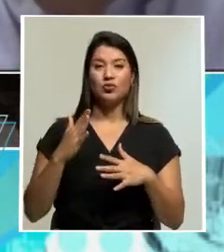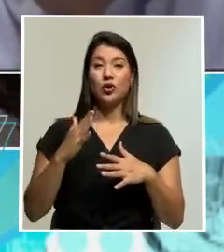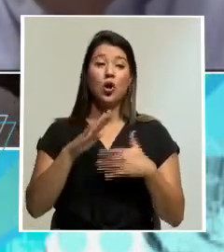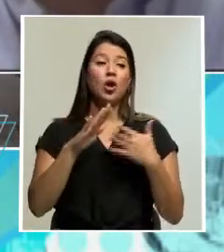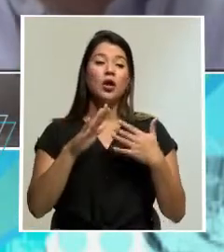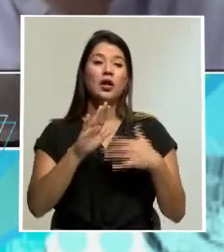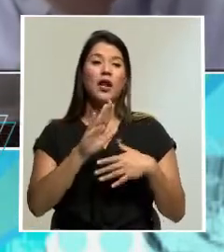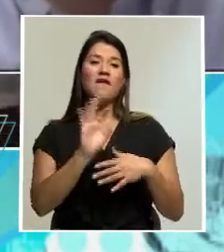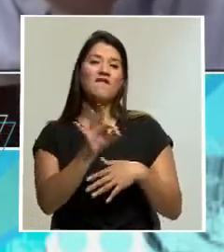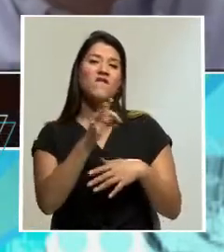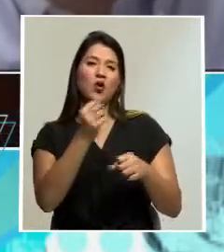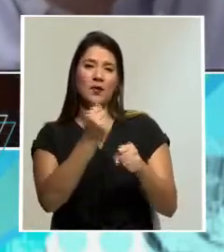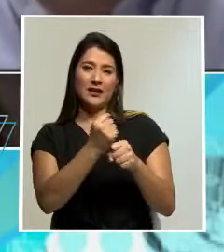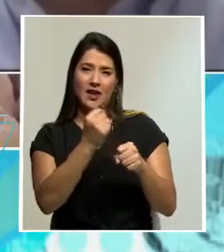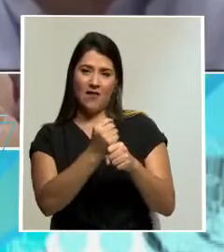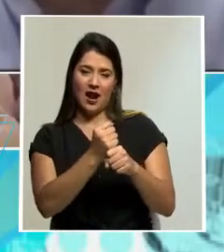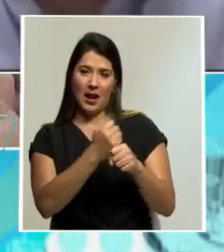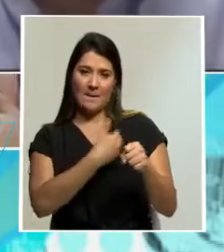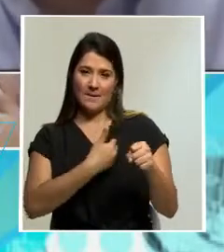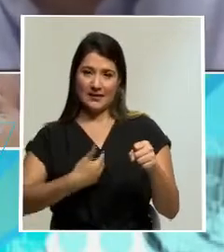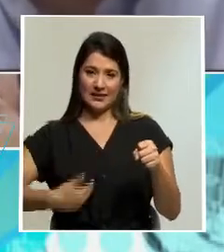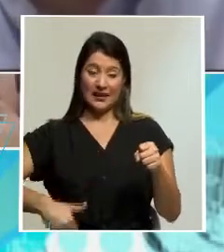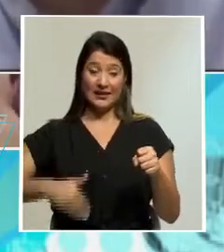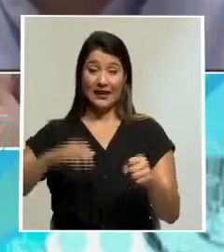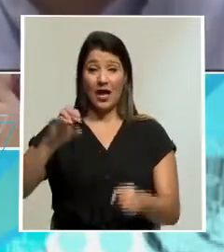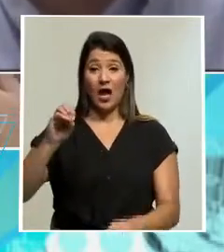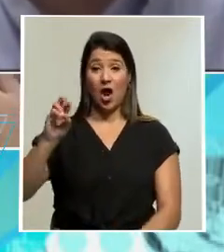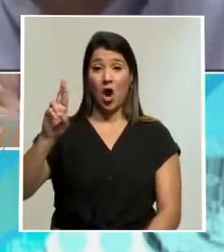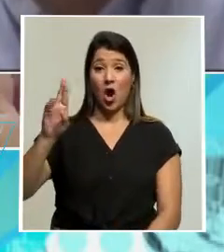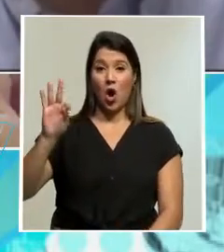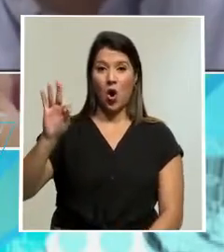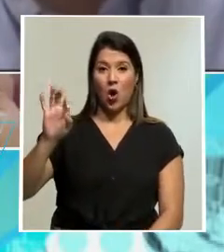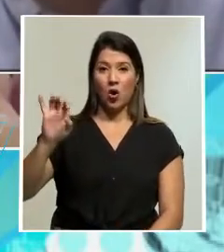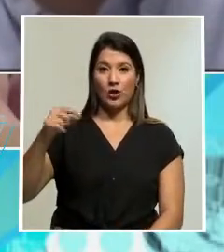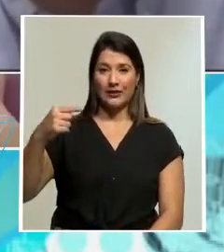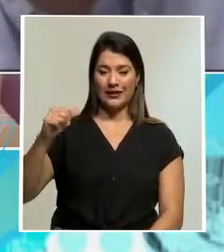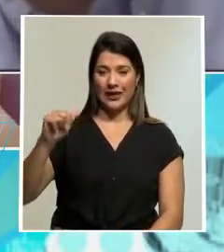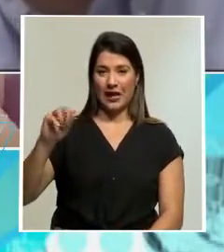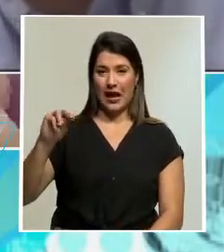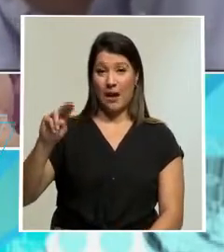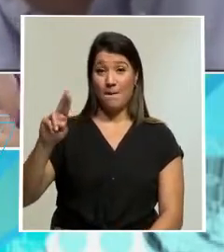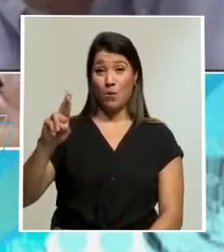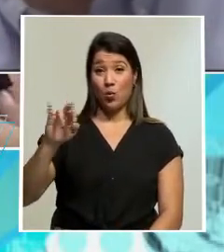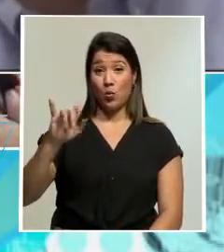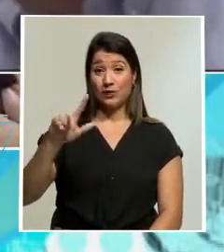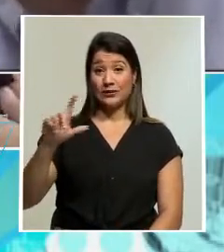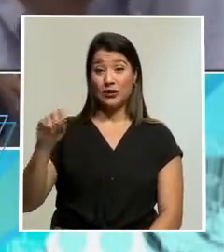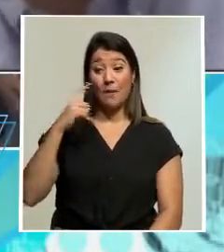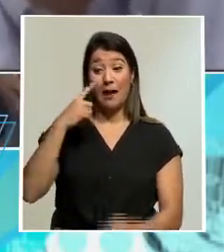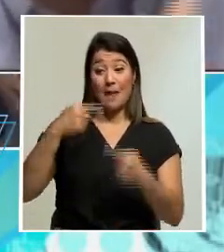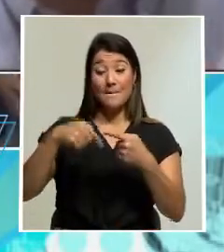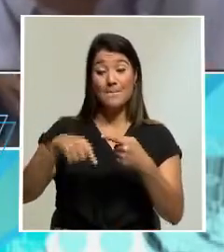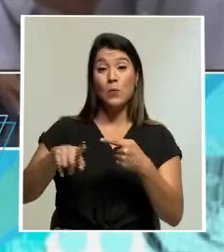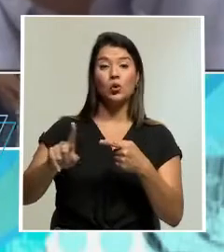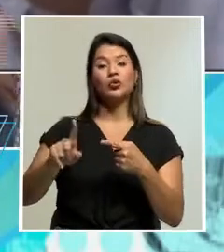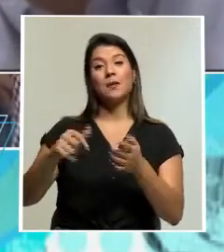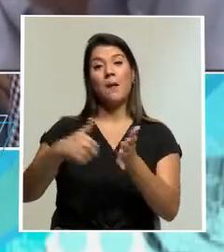Ortega Murillo para estas elecciones que has mencionado, que ocurrirán el 7 de noviembre, y se prepararon